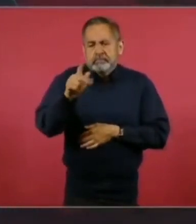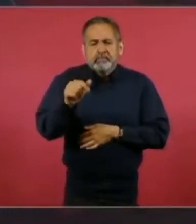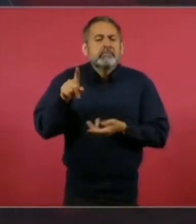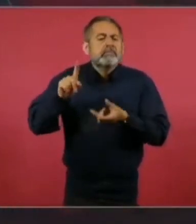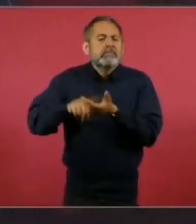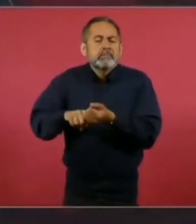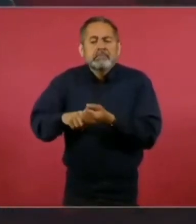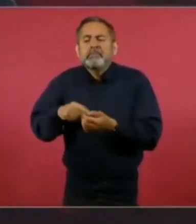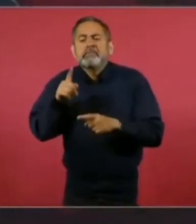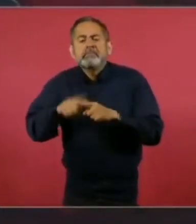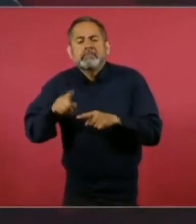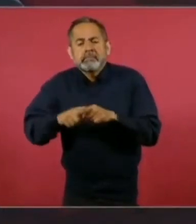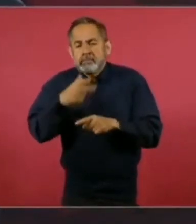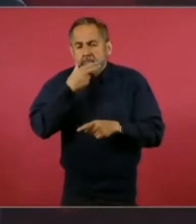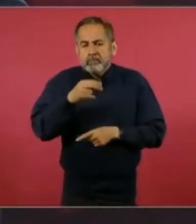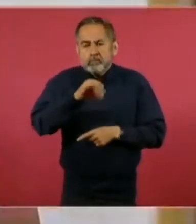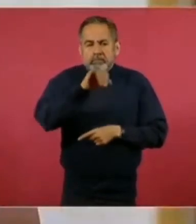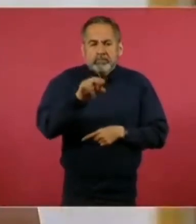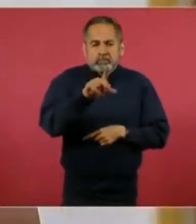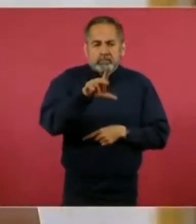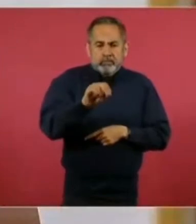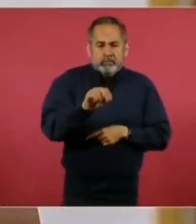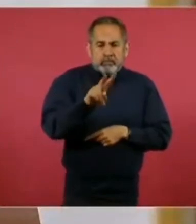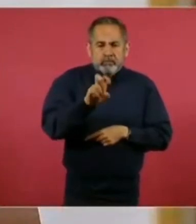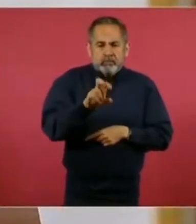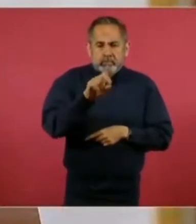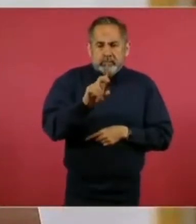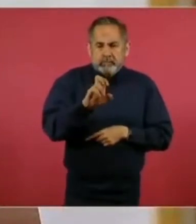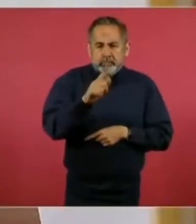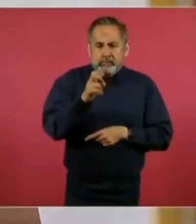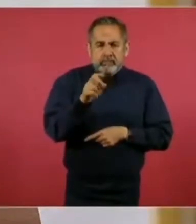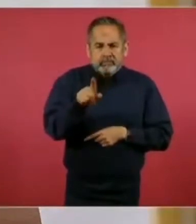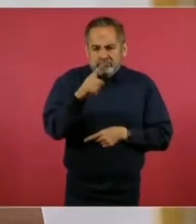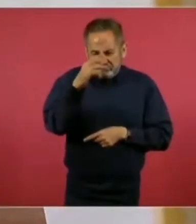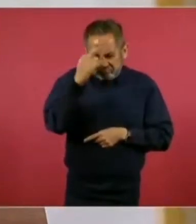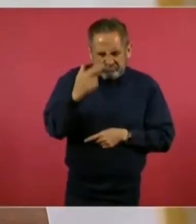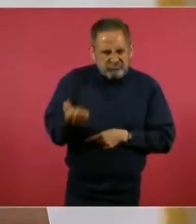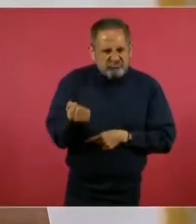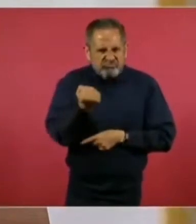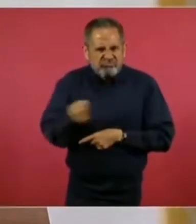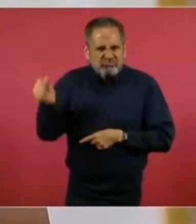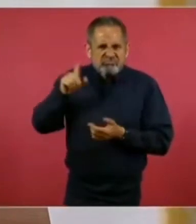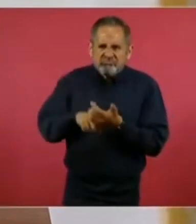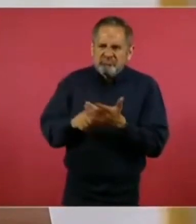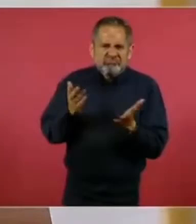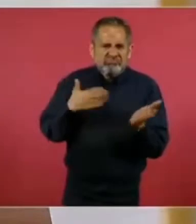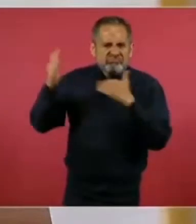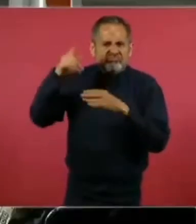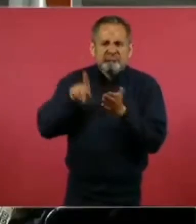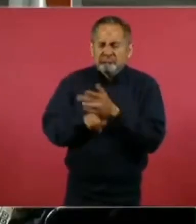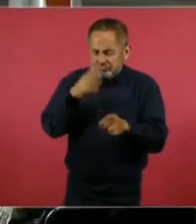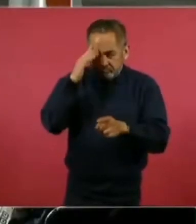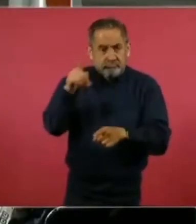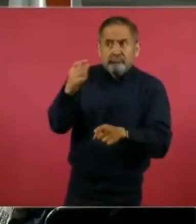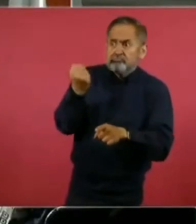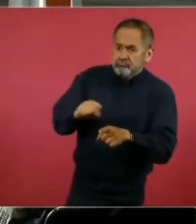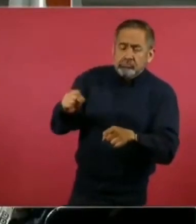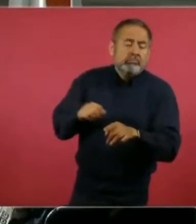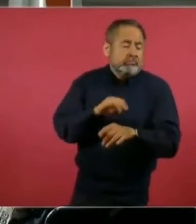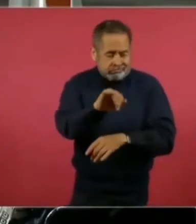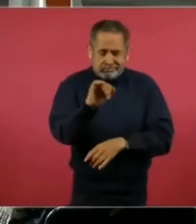Julio Verdaguer, que es un extraordinario, exitoso, ¿verdad? Sí, muy